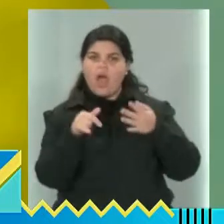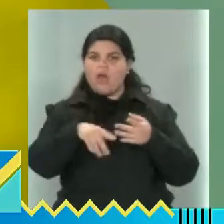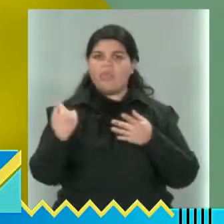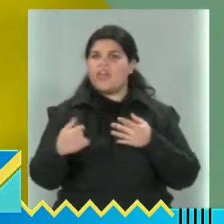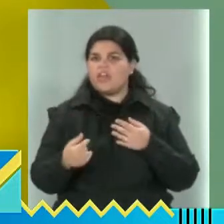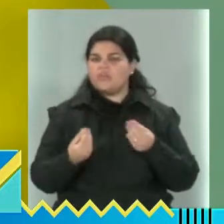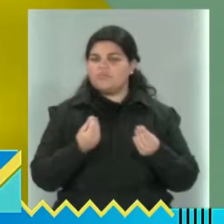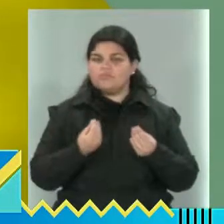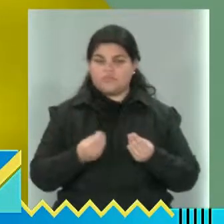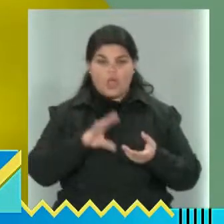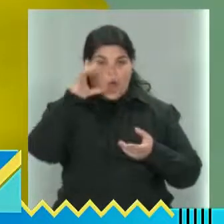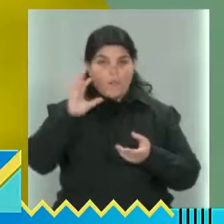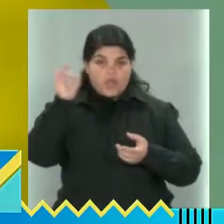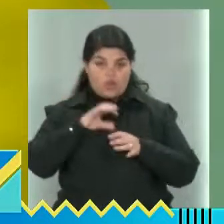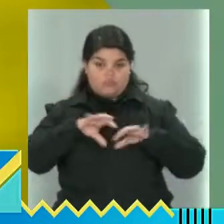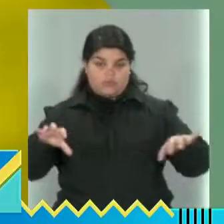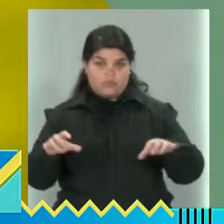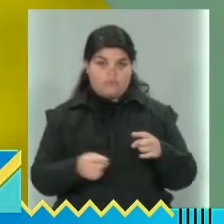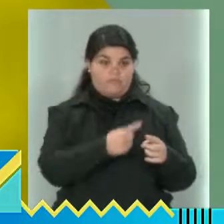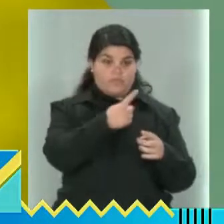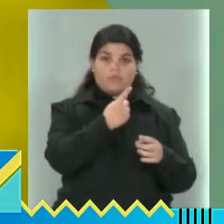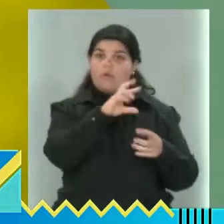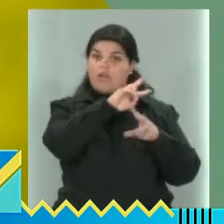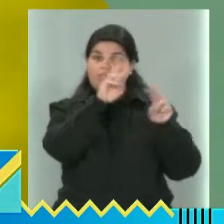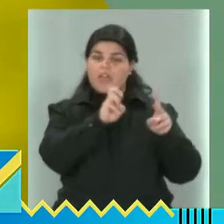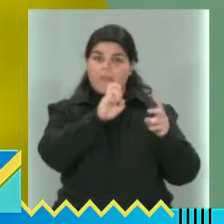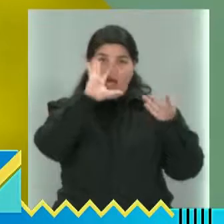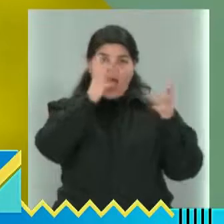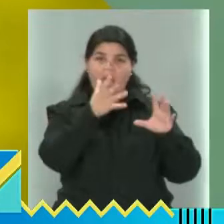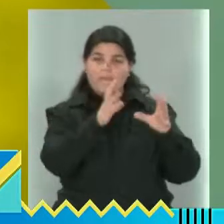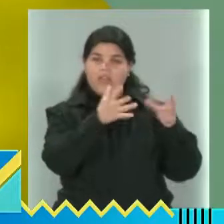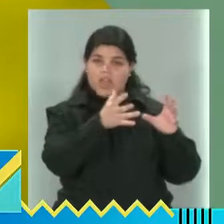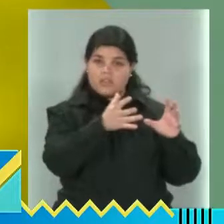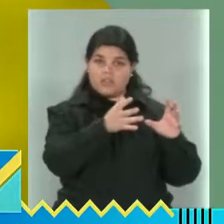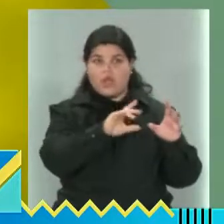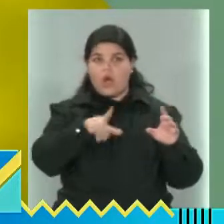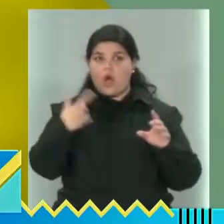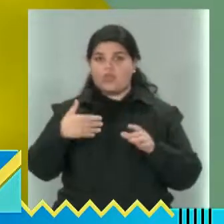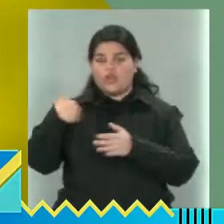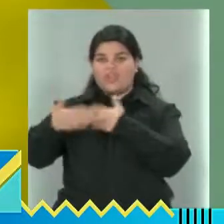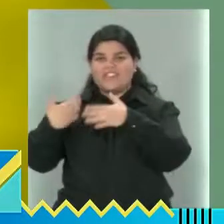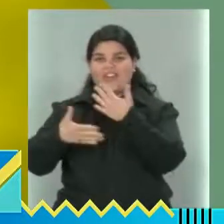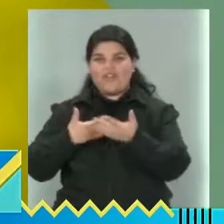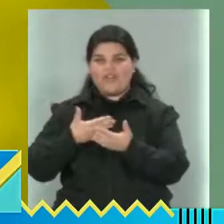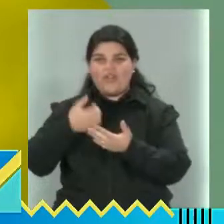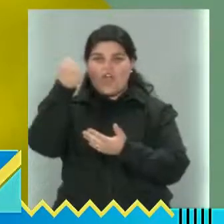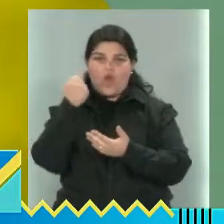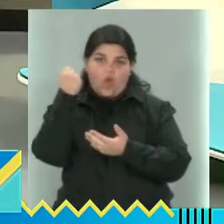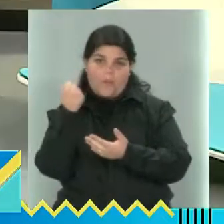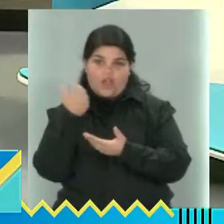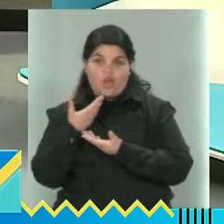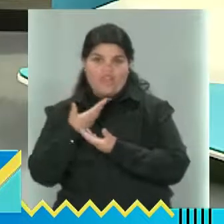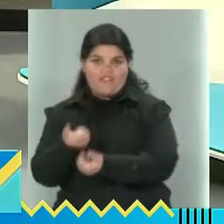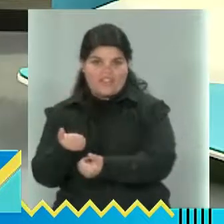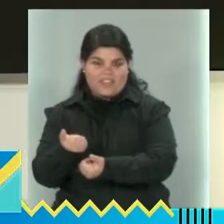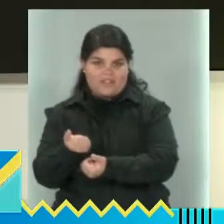con dos posturas, una relacionada a lo ambiental y lo otro defendido, por supuesto, por el desarrollo económico de la parte de Emilio. Bien, en un